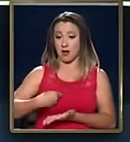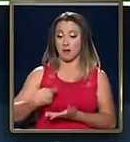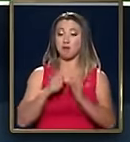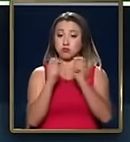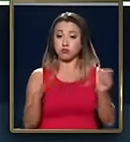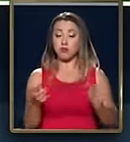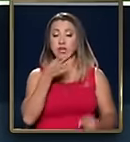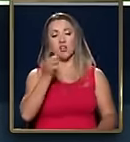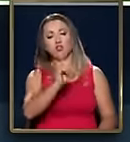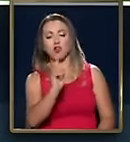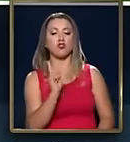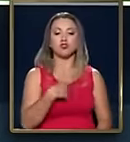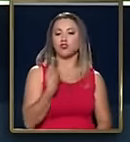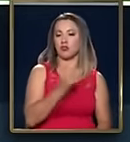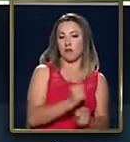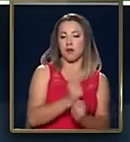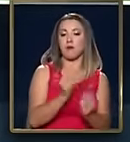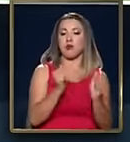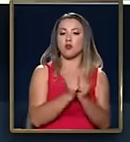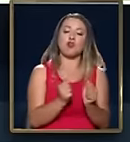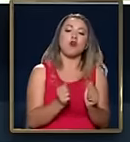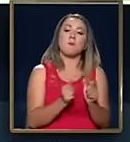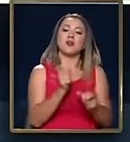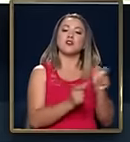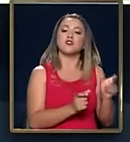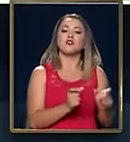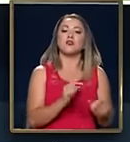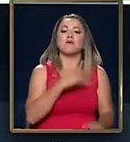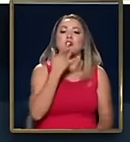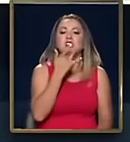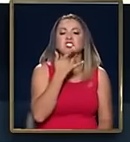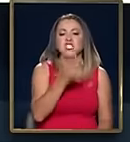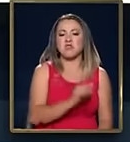concejal. Me dijeron, no, nosotros nos trabajamos con caja chica, weón. Cagué, weón.